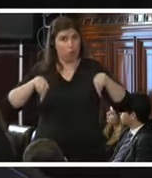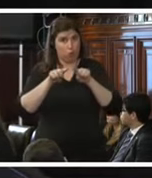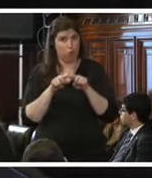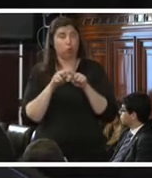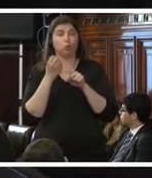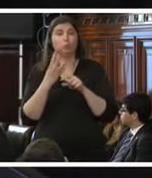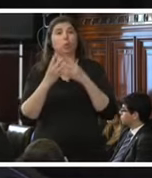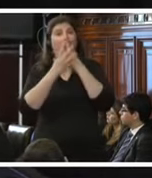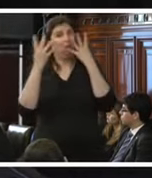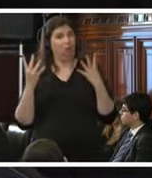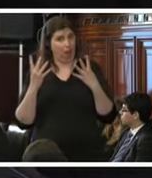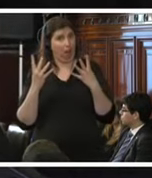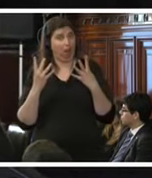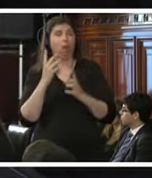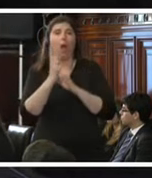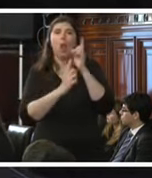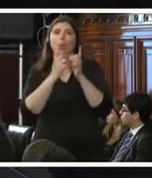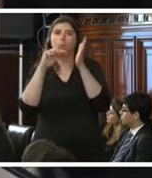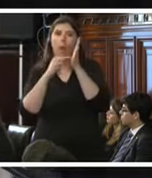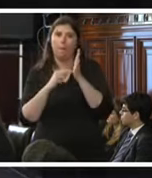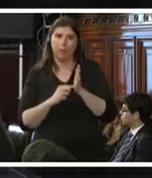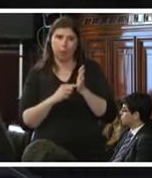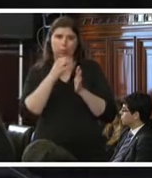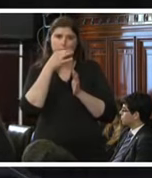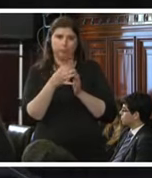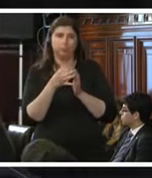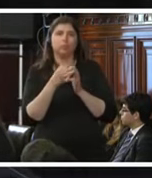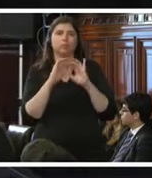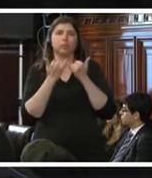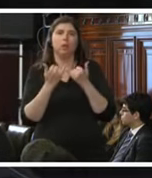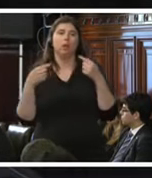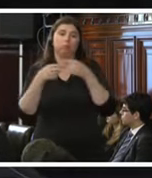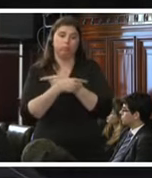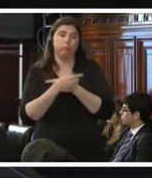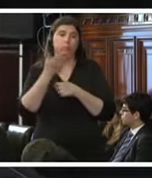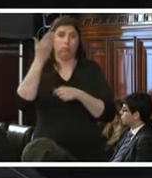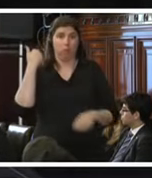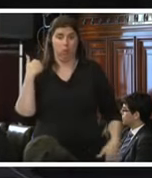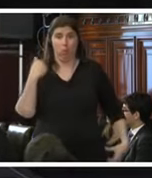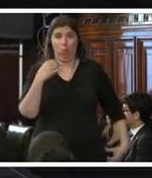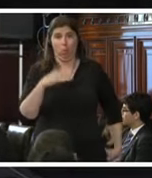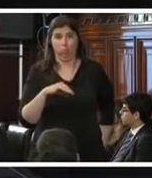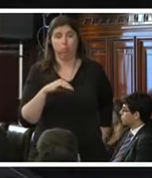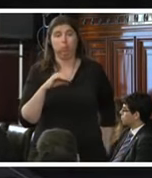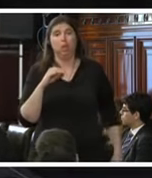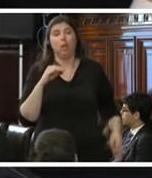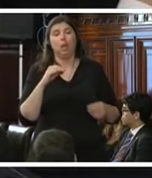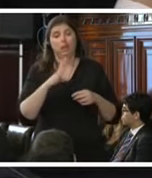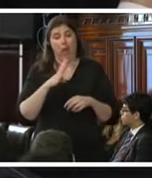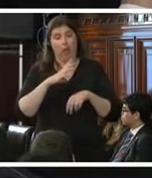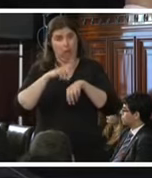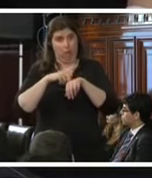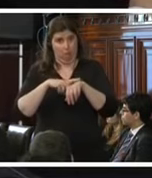carácter general. Hay algunos aspectos que fueron citados por la contraparte muy, muy puntuales, que si queda tiempo